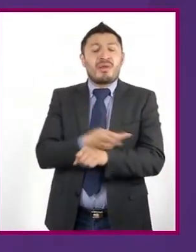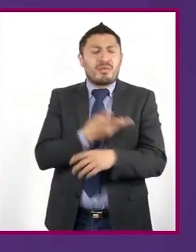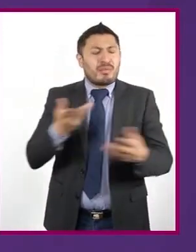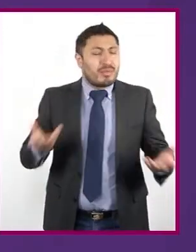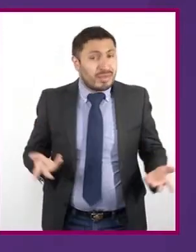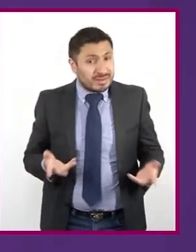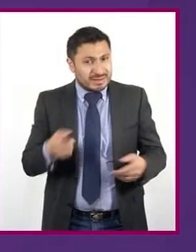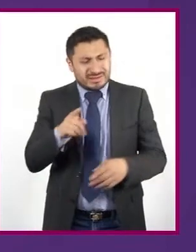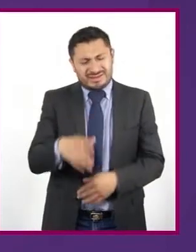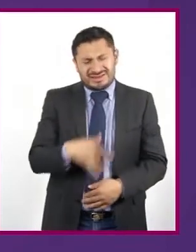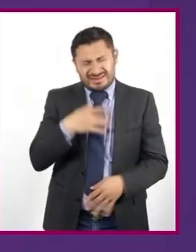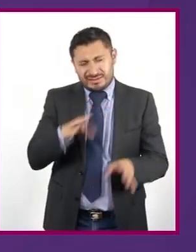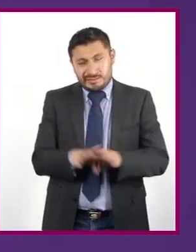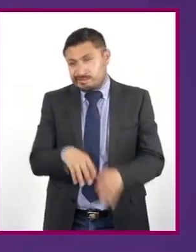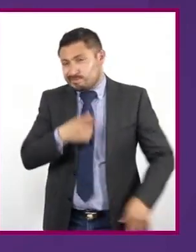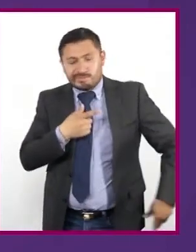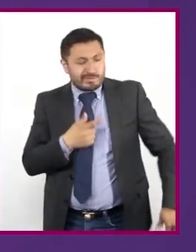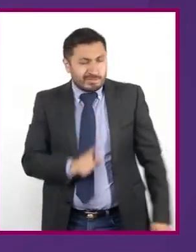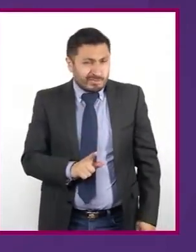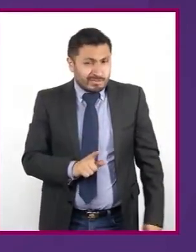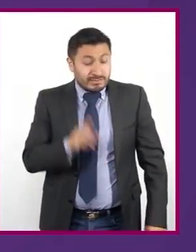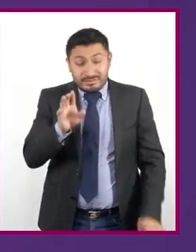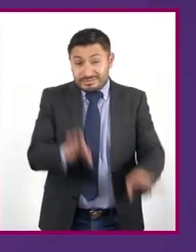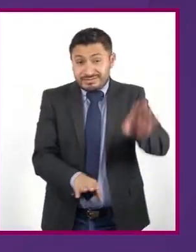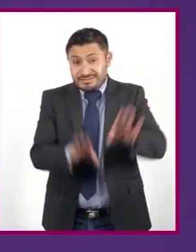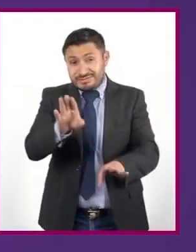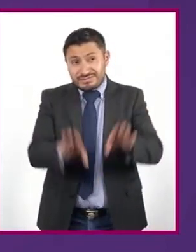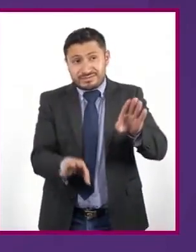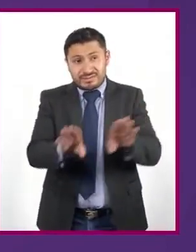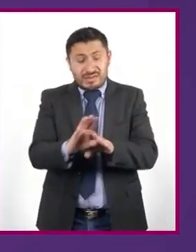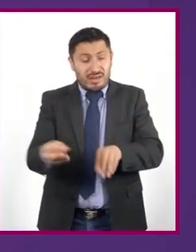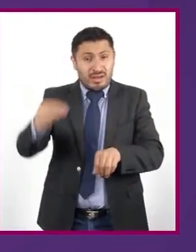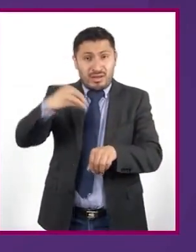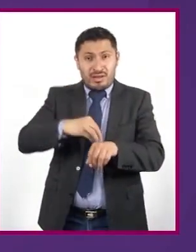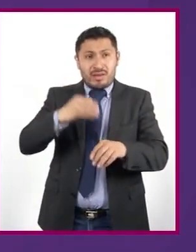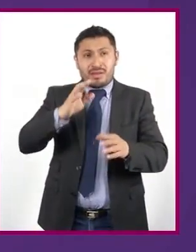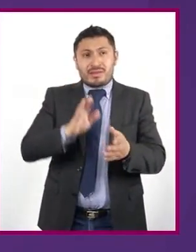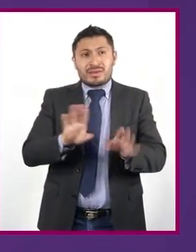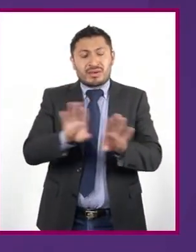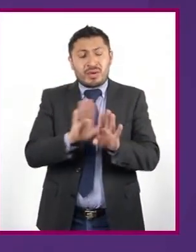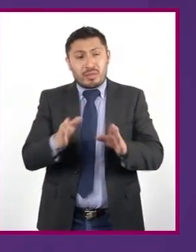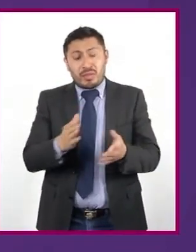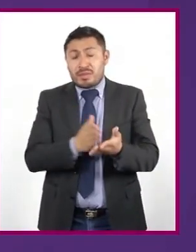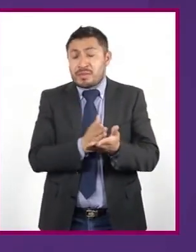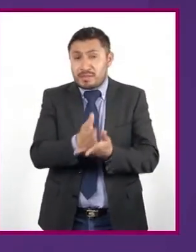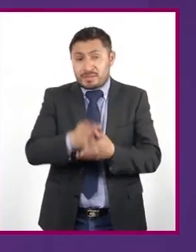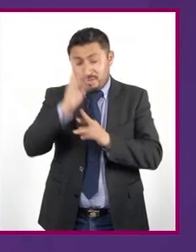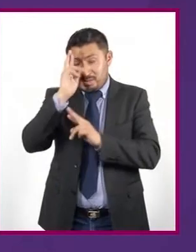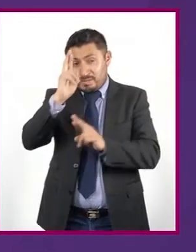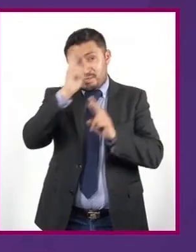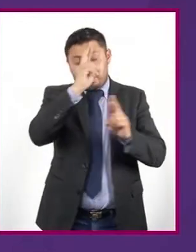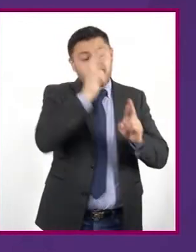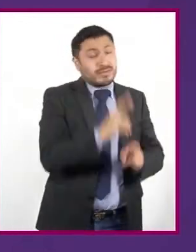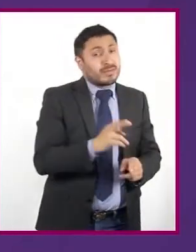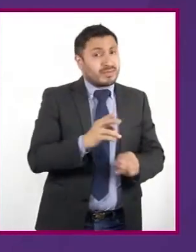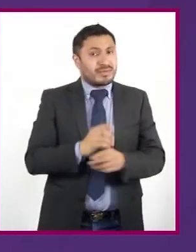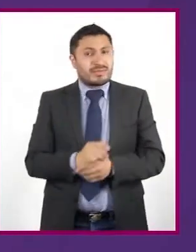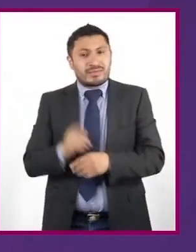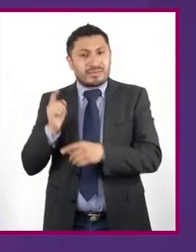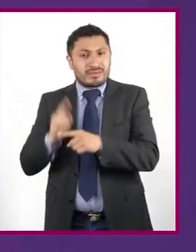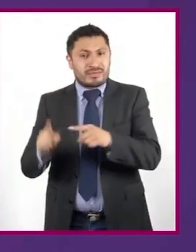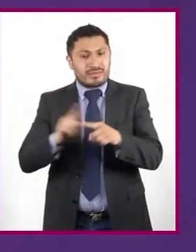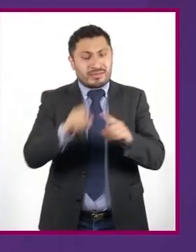sentir incómodos. En otros casos, el comportamiento es más flexible, respetando la diversidad de sus